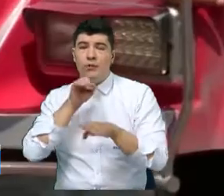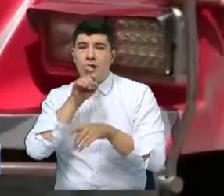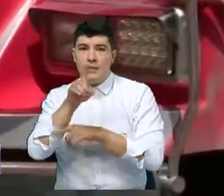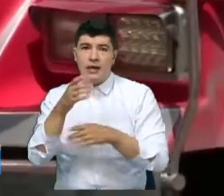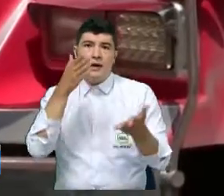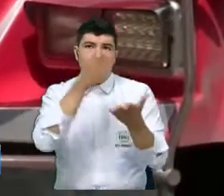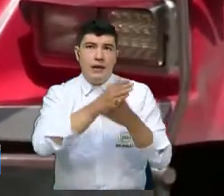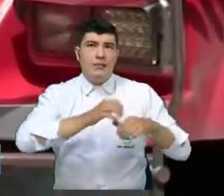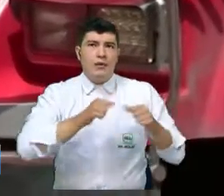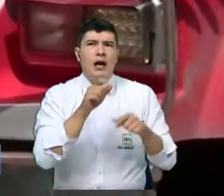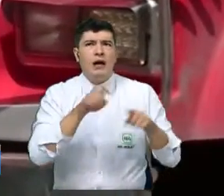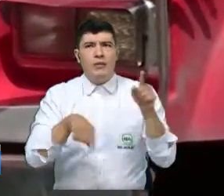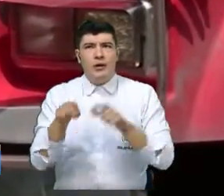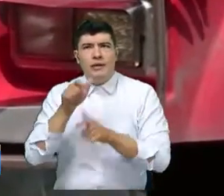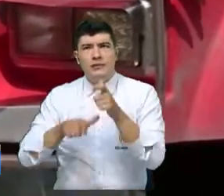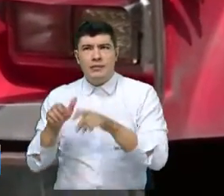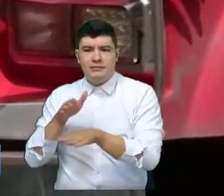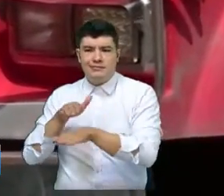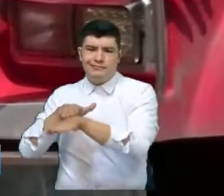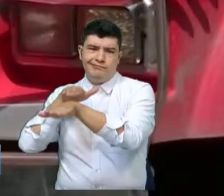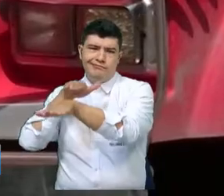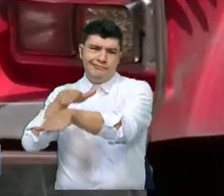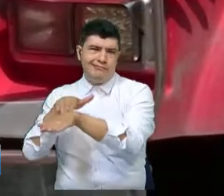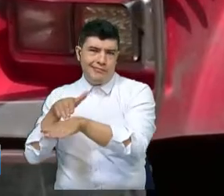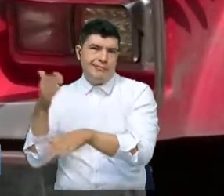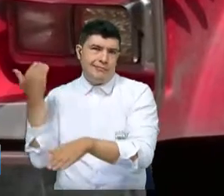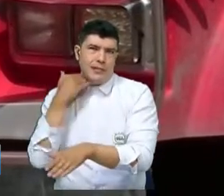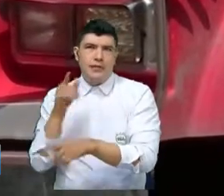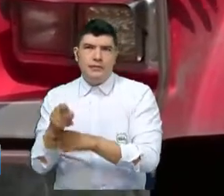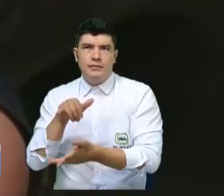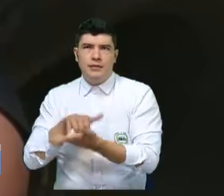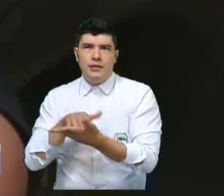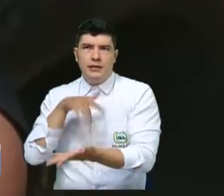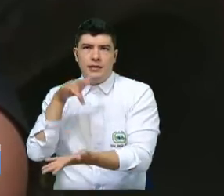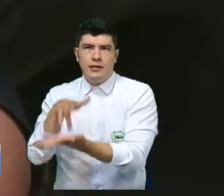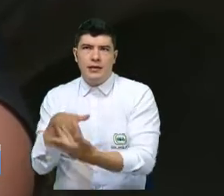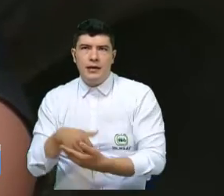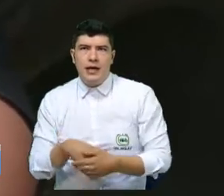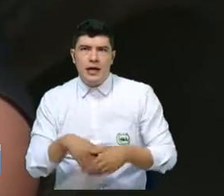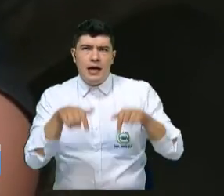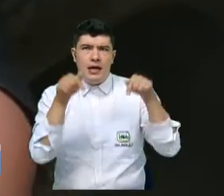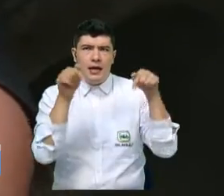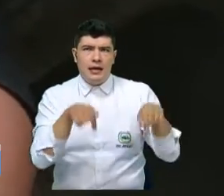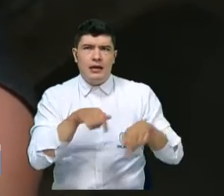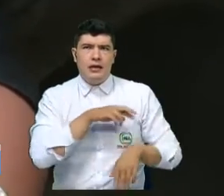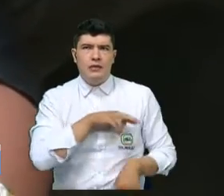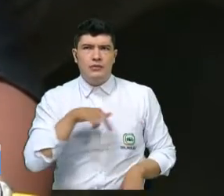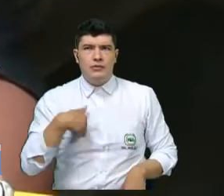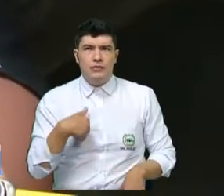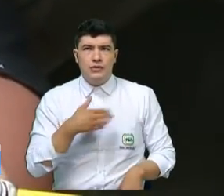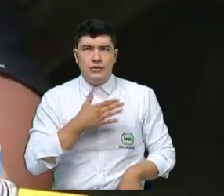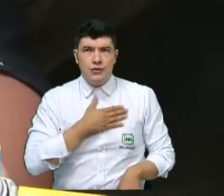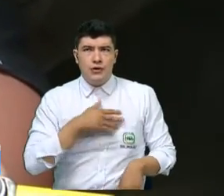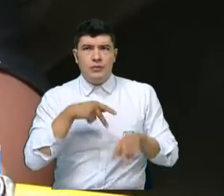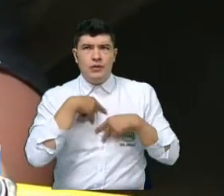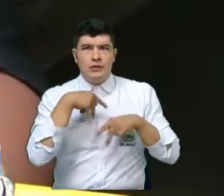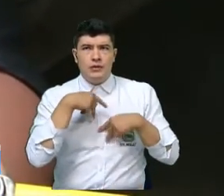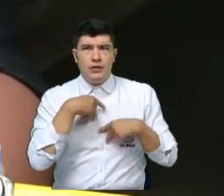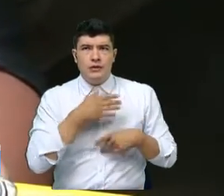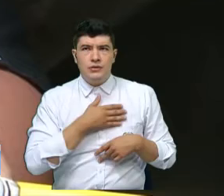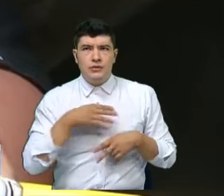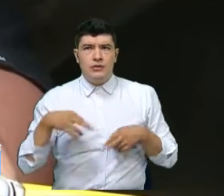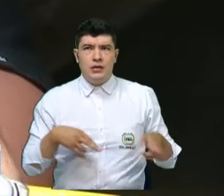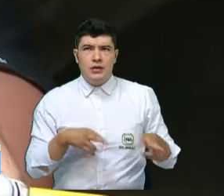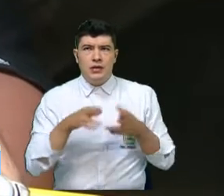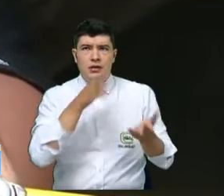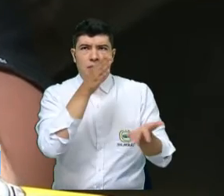Bogotá, algunos conductores han hecho presencia sobre las vías. Por lo menos acá nosotros, yo personalmente tengo una ruta